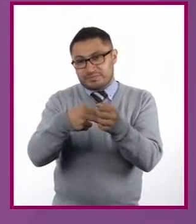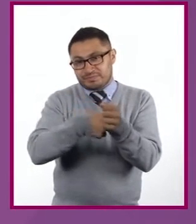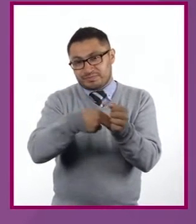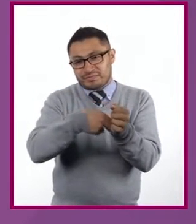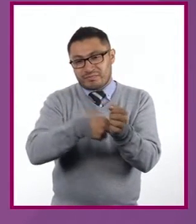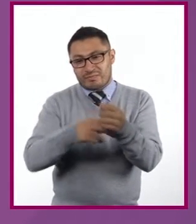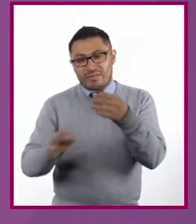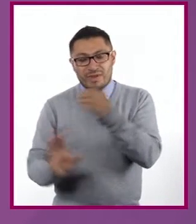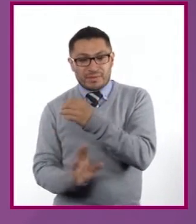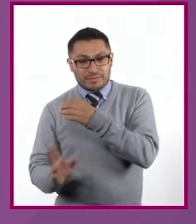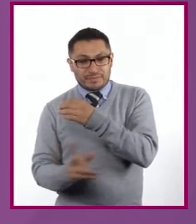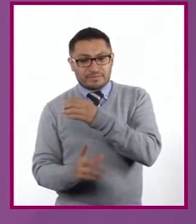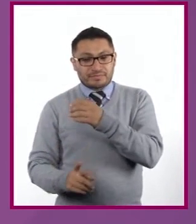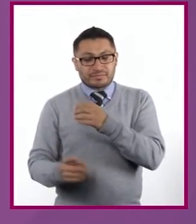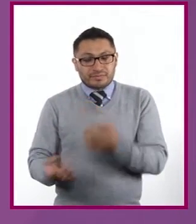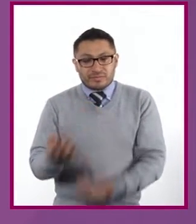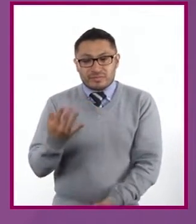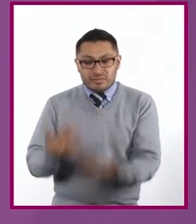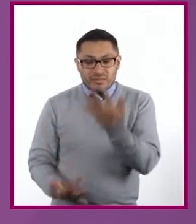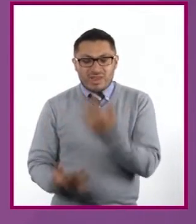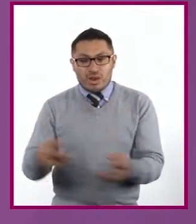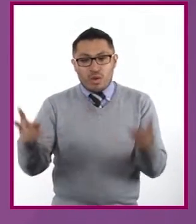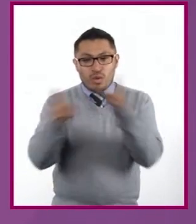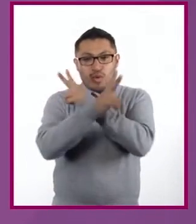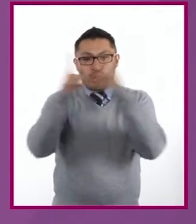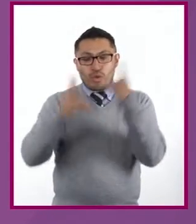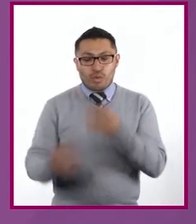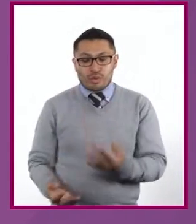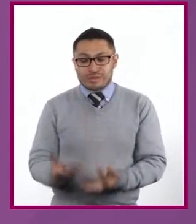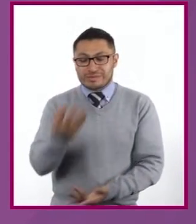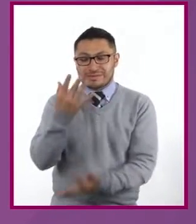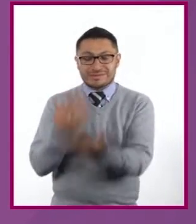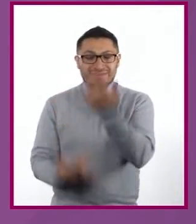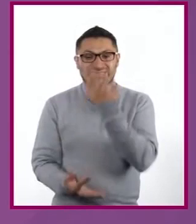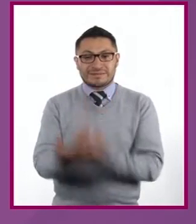Al prenderlo, el fuego calienta el aire de la tina,